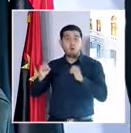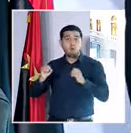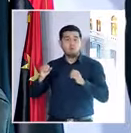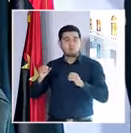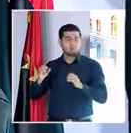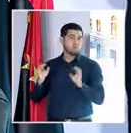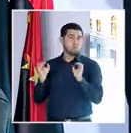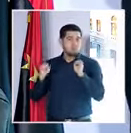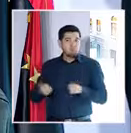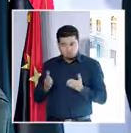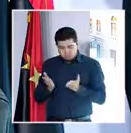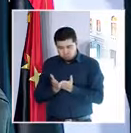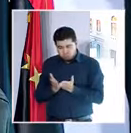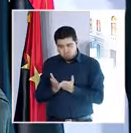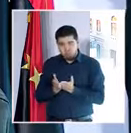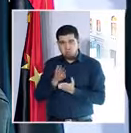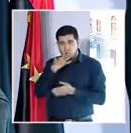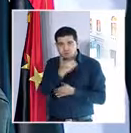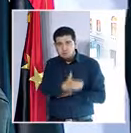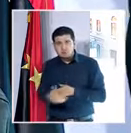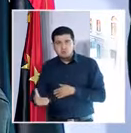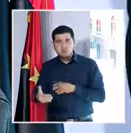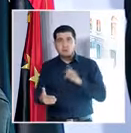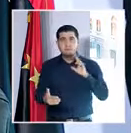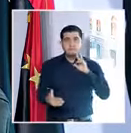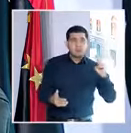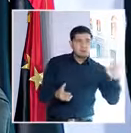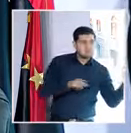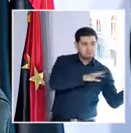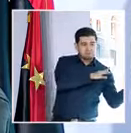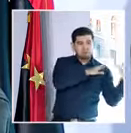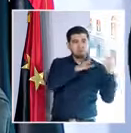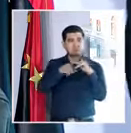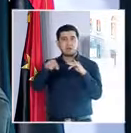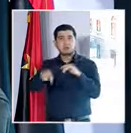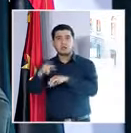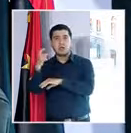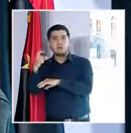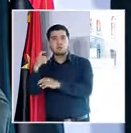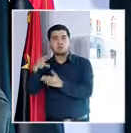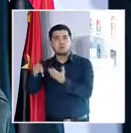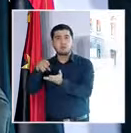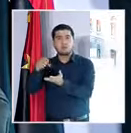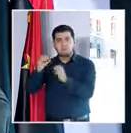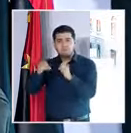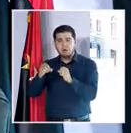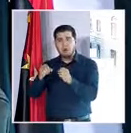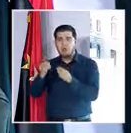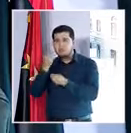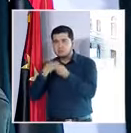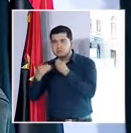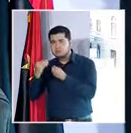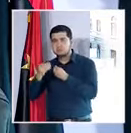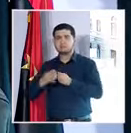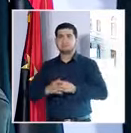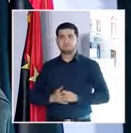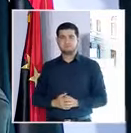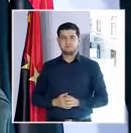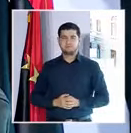los venezolanos que cruzan la frontera para poder recibir, doctor Miguel Tonino Botas, si todavía está por ahí, o